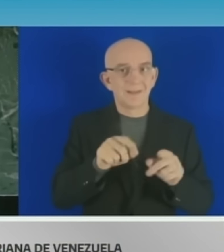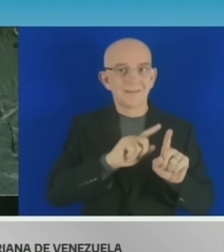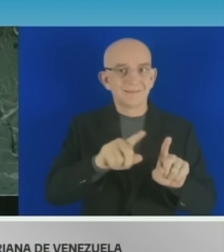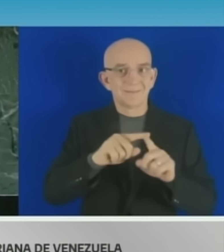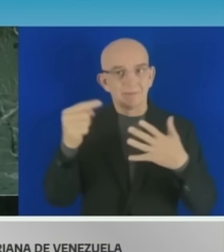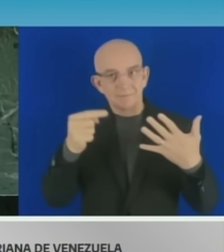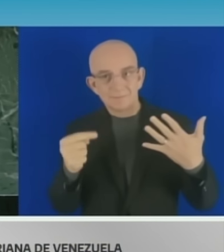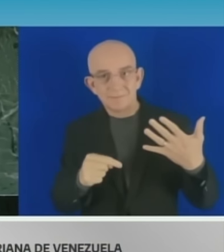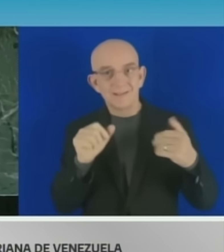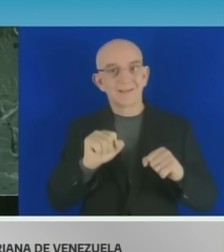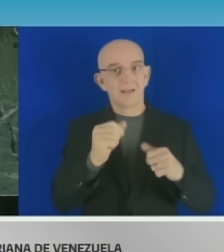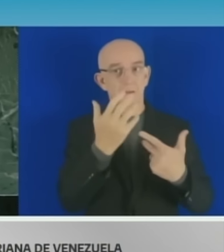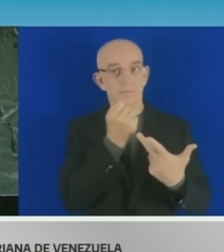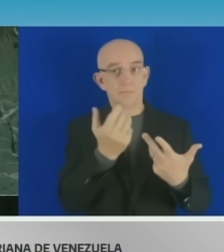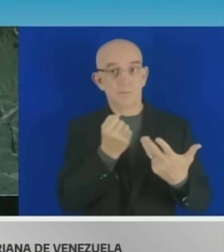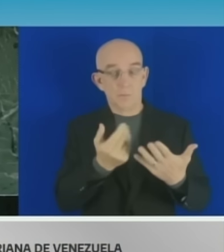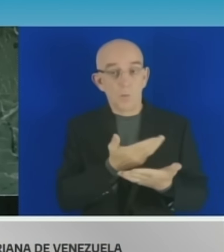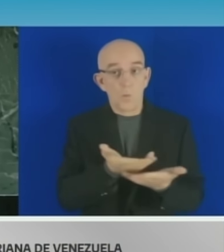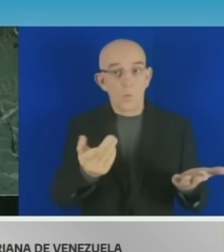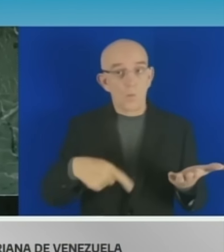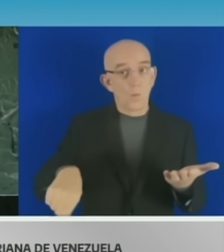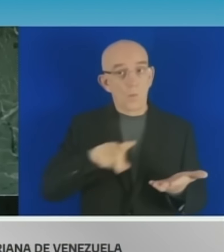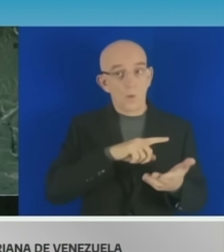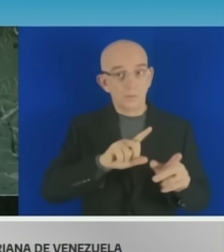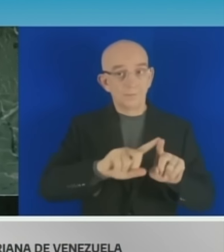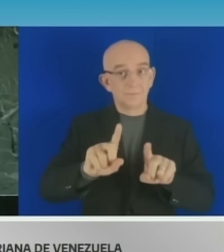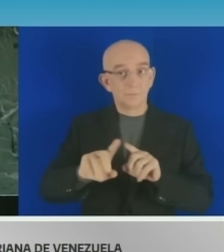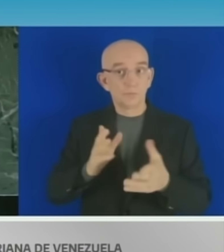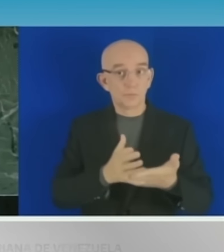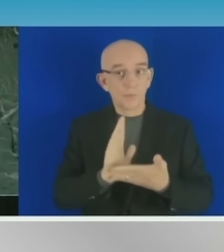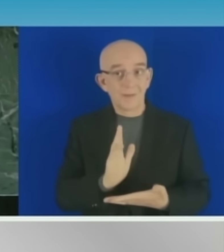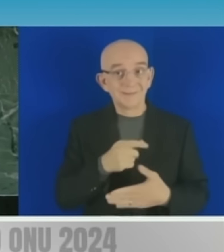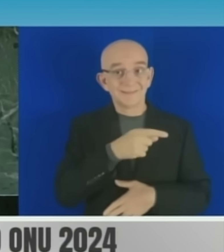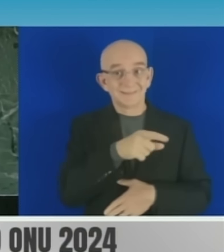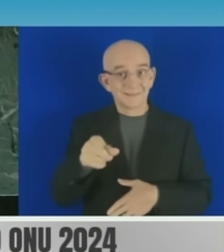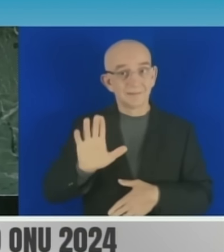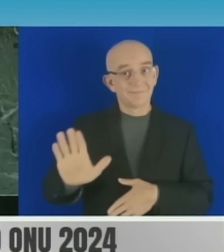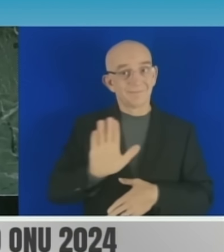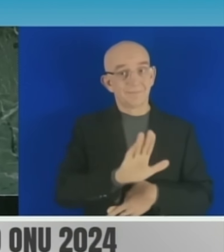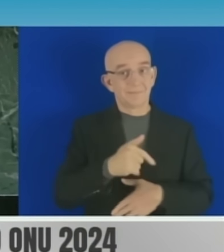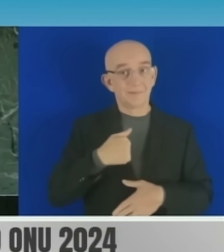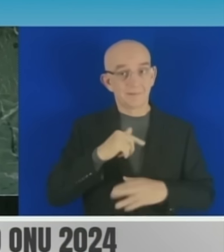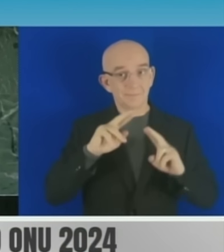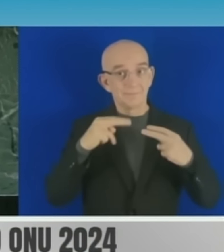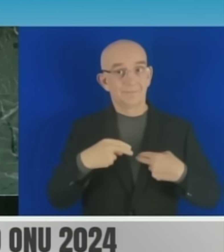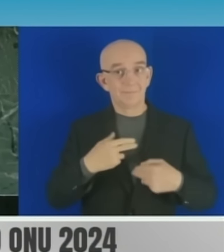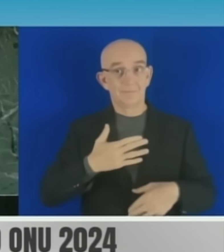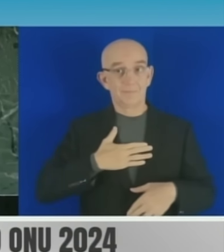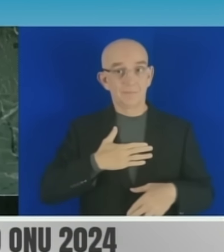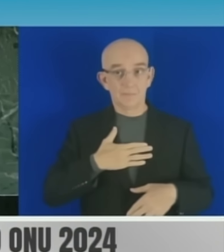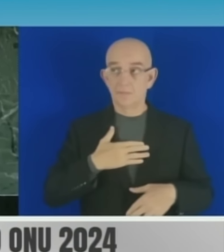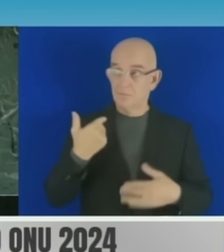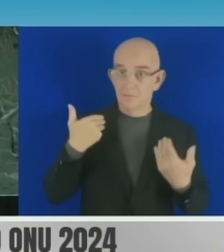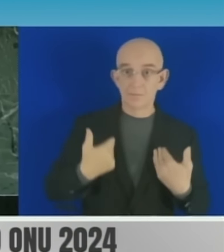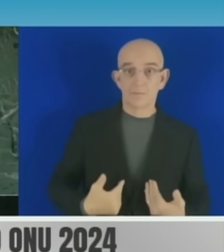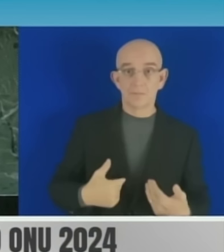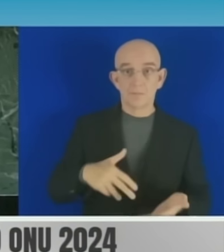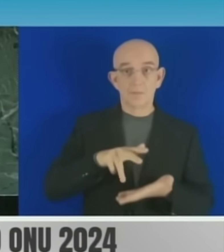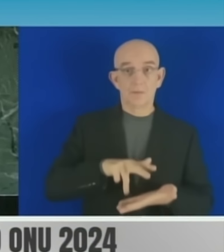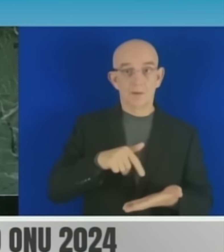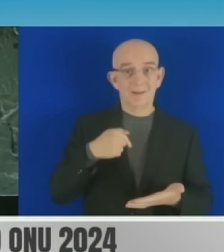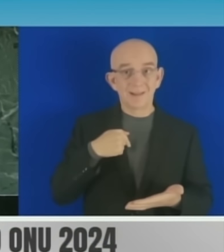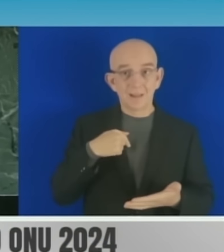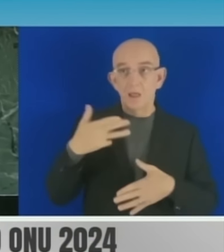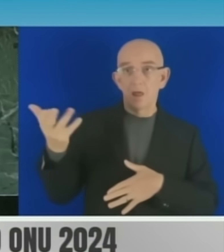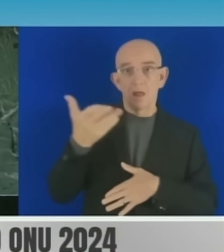ocupación extranjera y colonial. La cuestión de Palestina y la tragedia humana que se desarrolla en Gaza son un crudo recordatorio